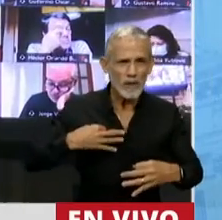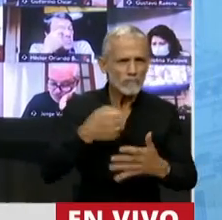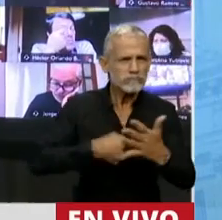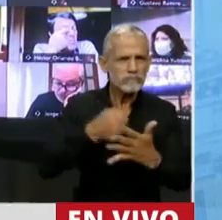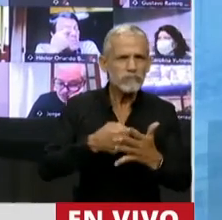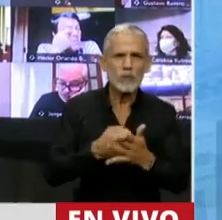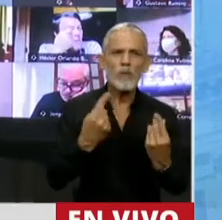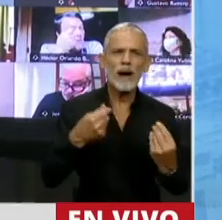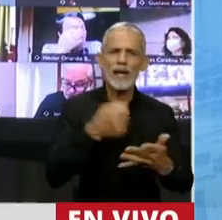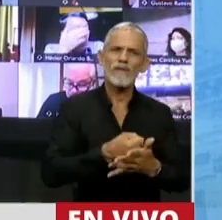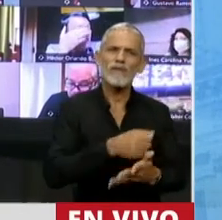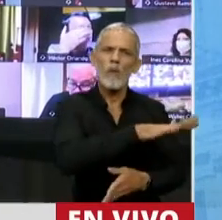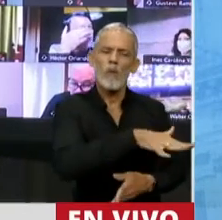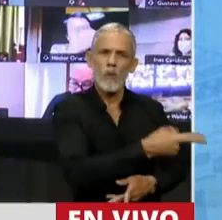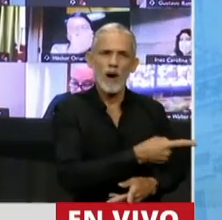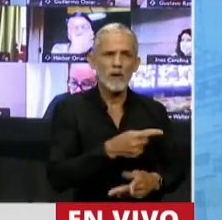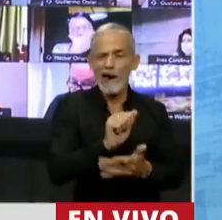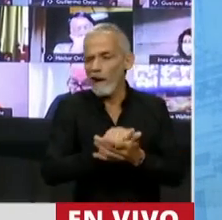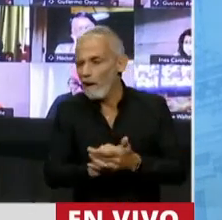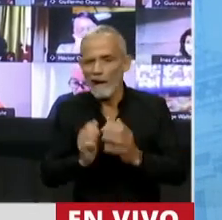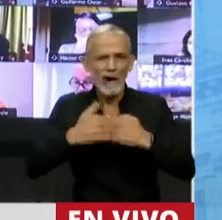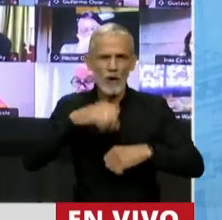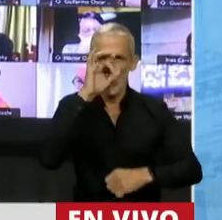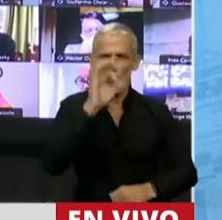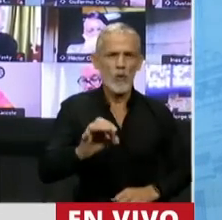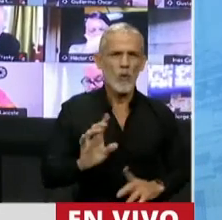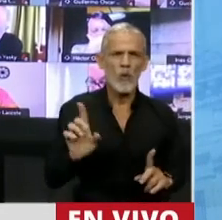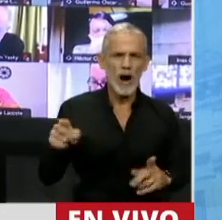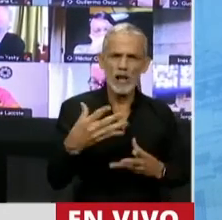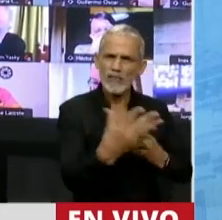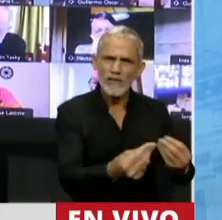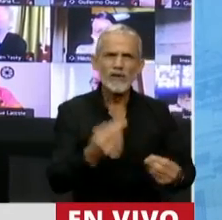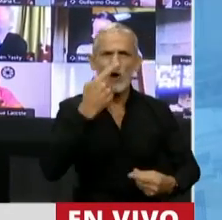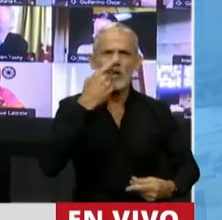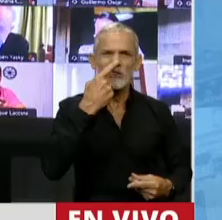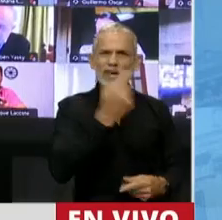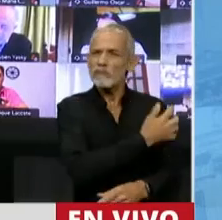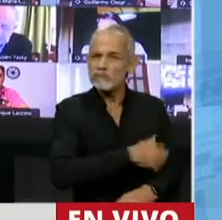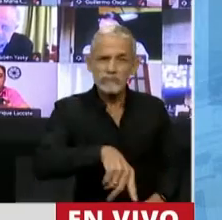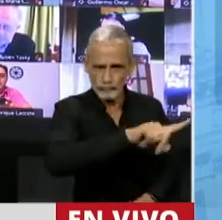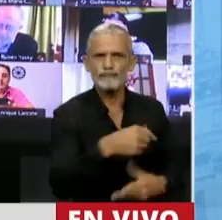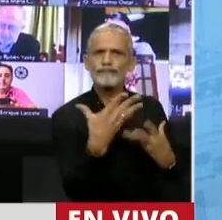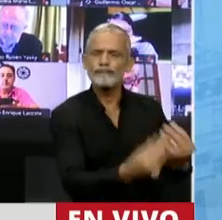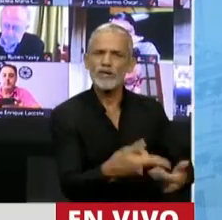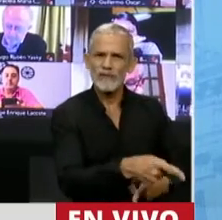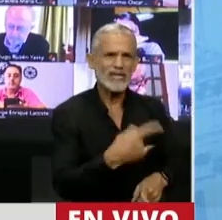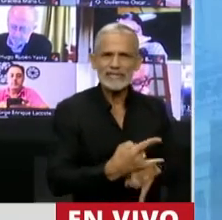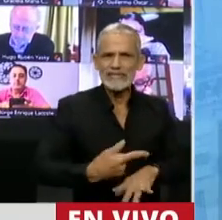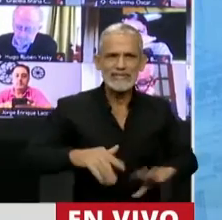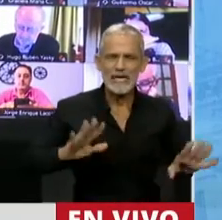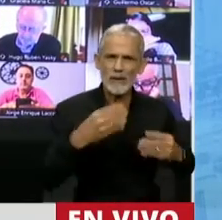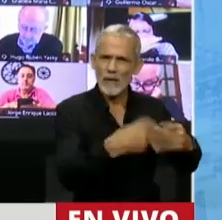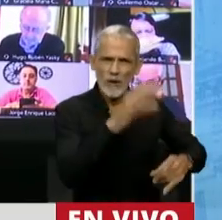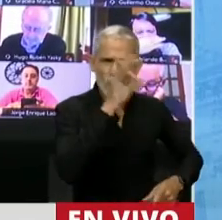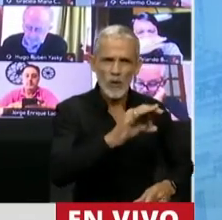del pueblo. Nunca se escondió, siempre defendió los intereses de los más necesitados y acudió